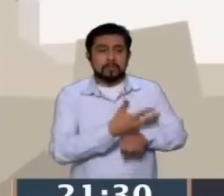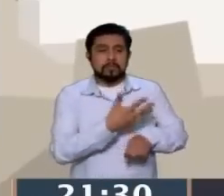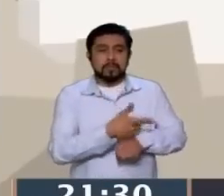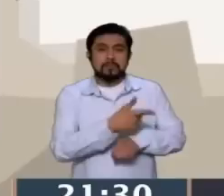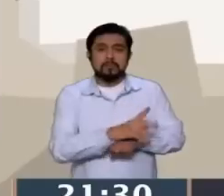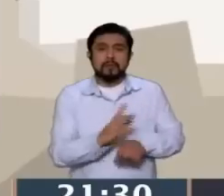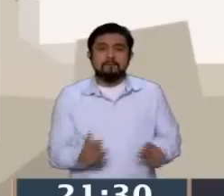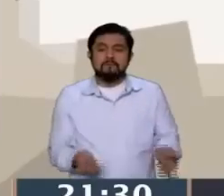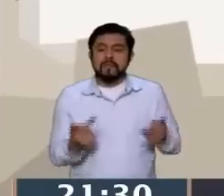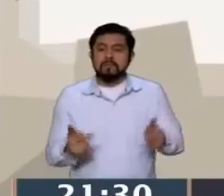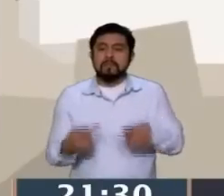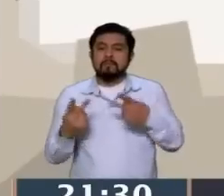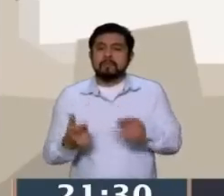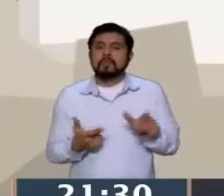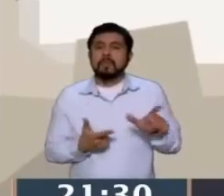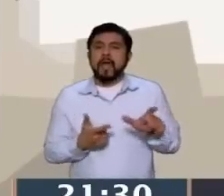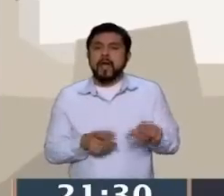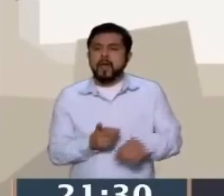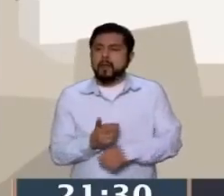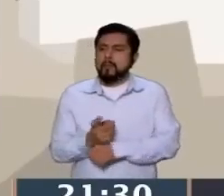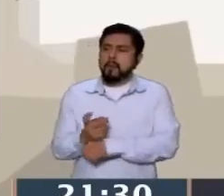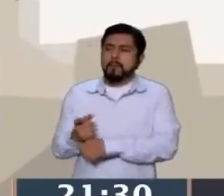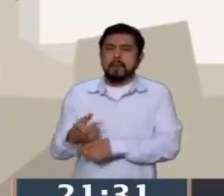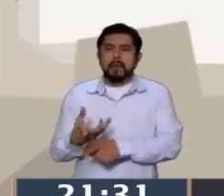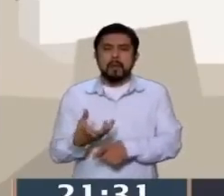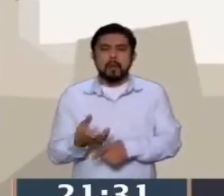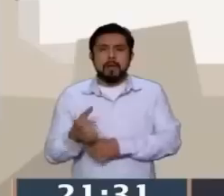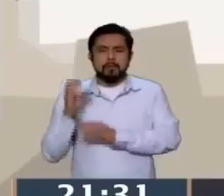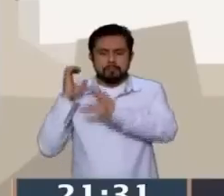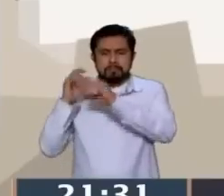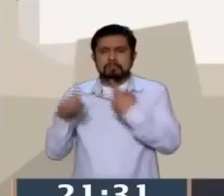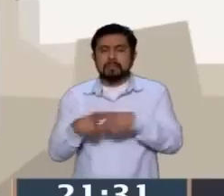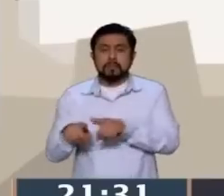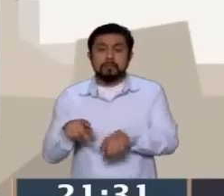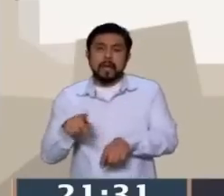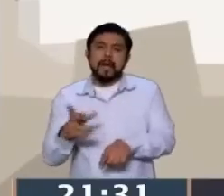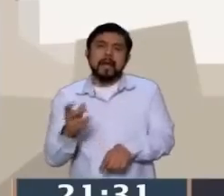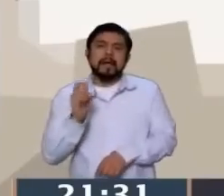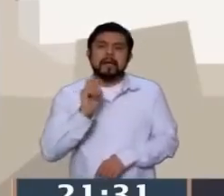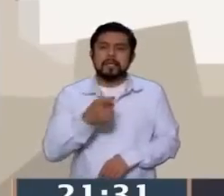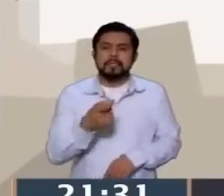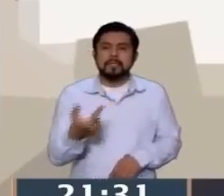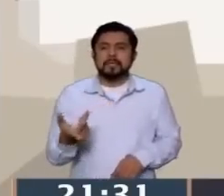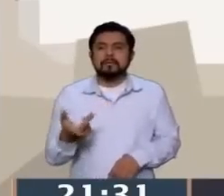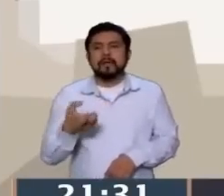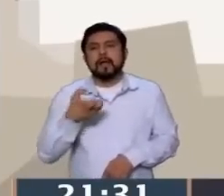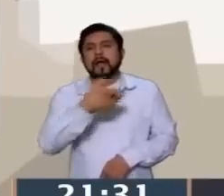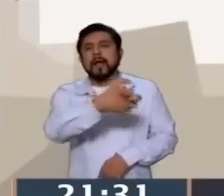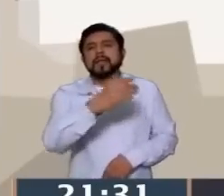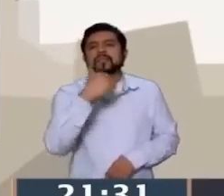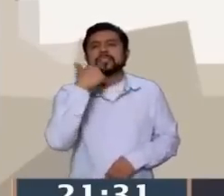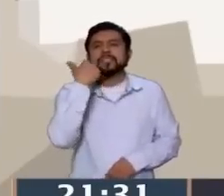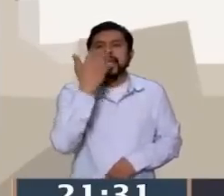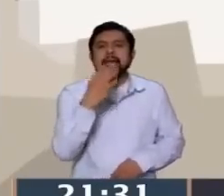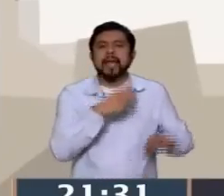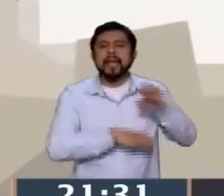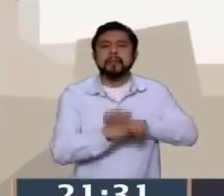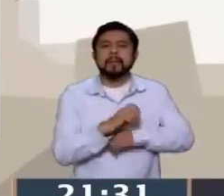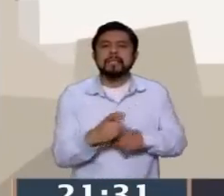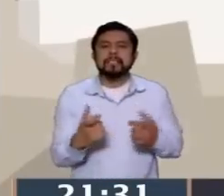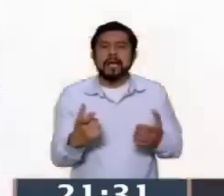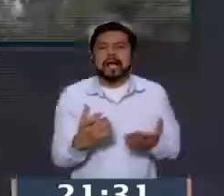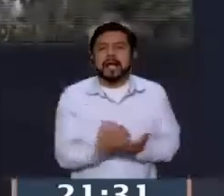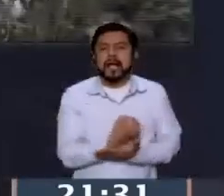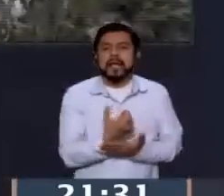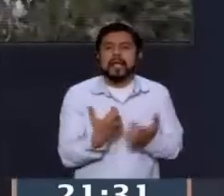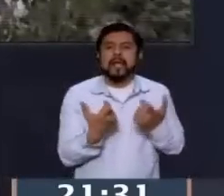esto quiere decir que mientras haya conflicto de alta o de baja intensidad Pero que hagan una muy buena campaña propagandista como la que han estado